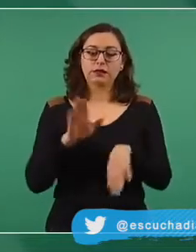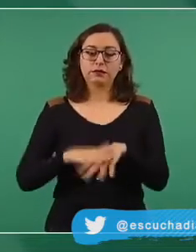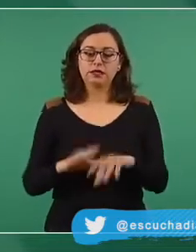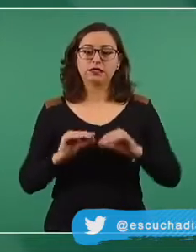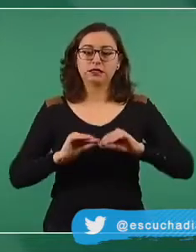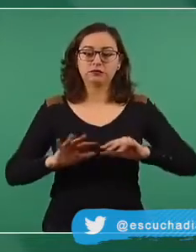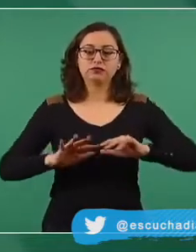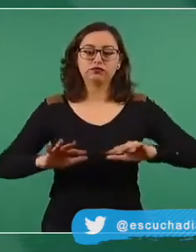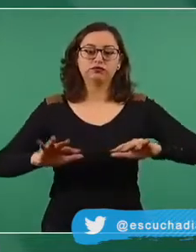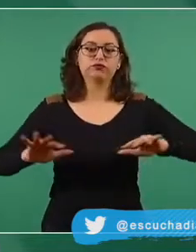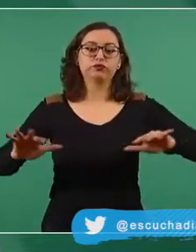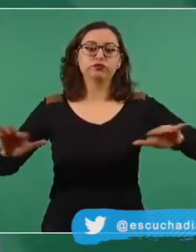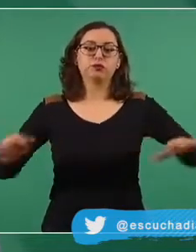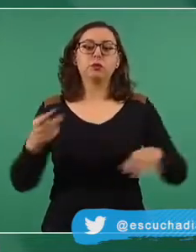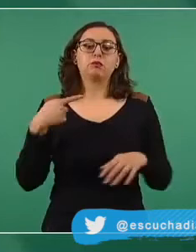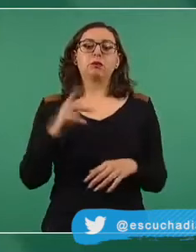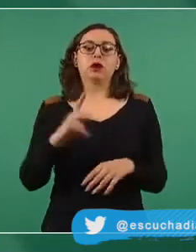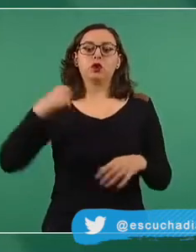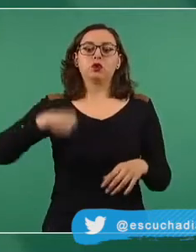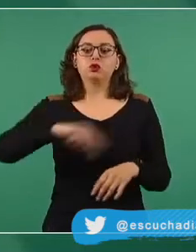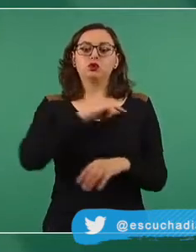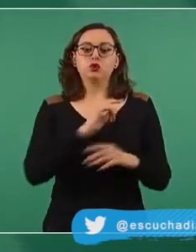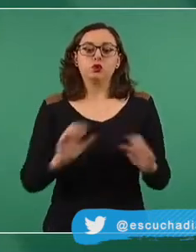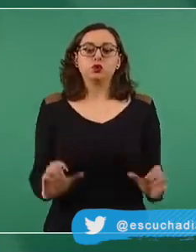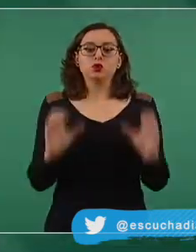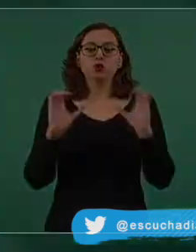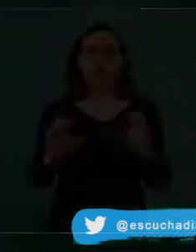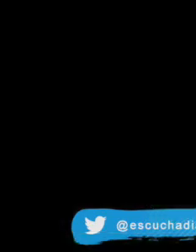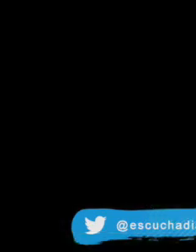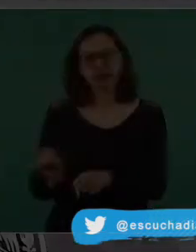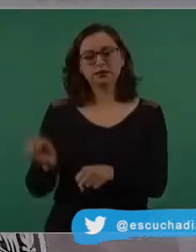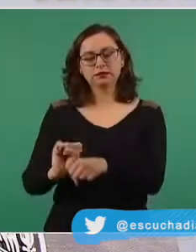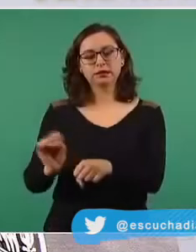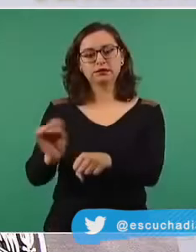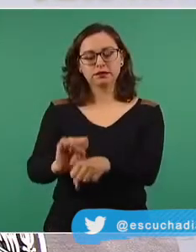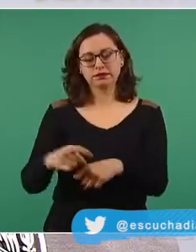al día de hoy, México ha recibido